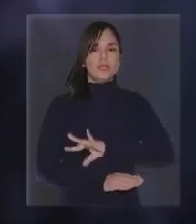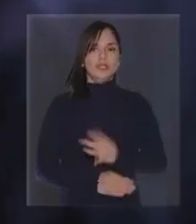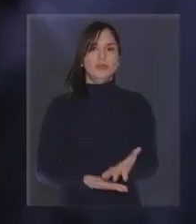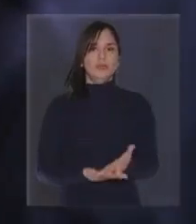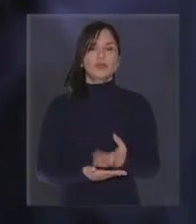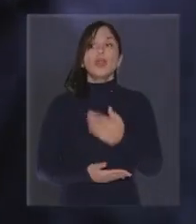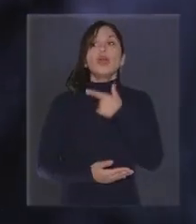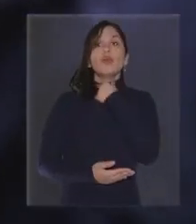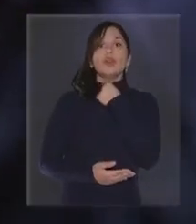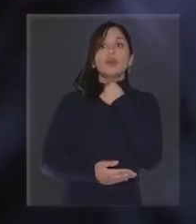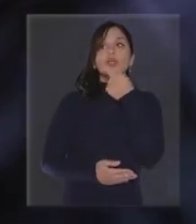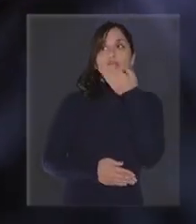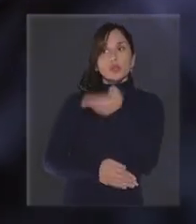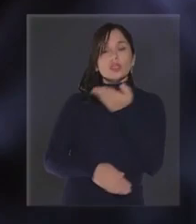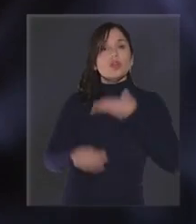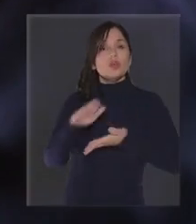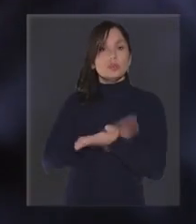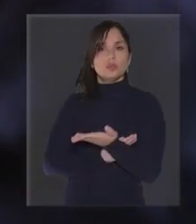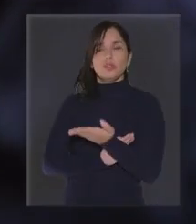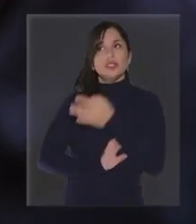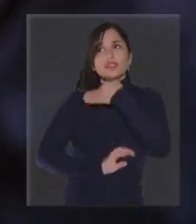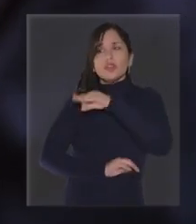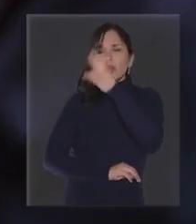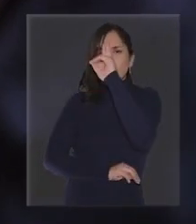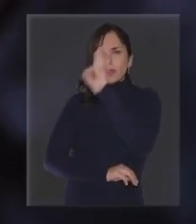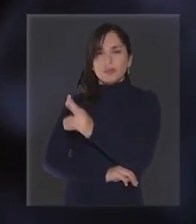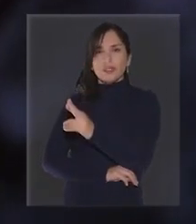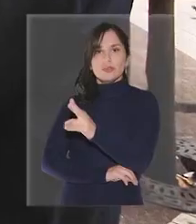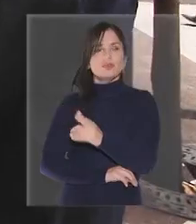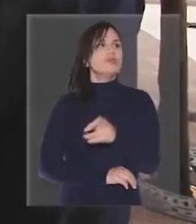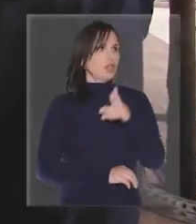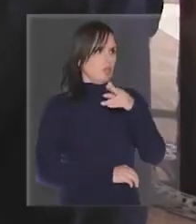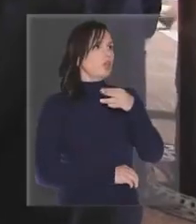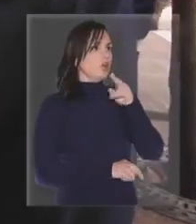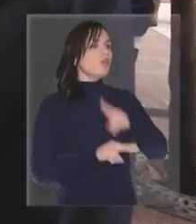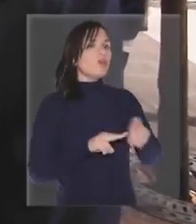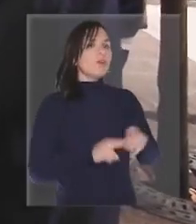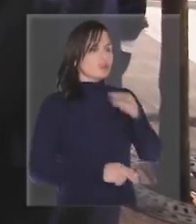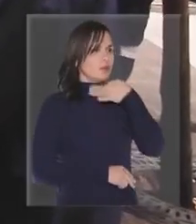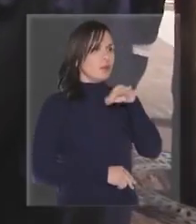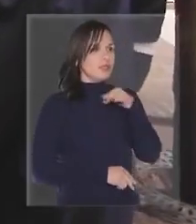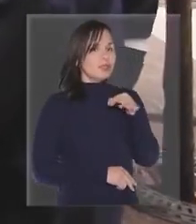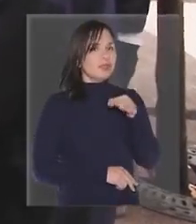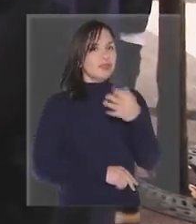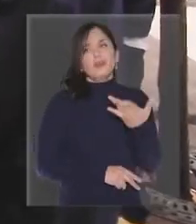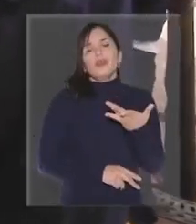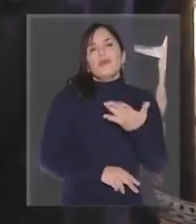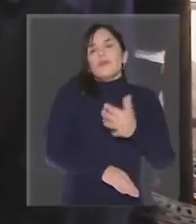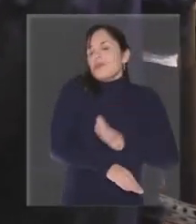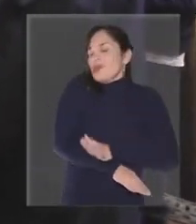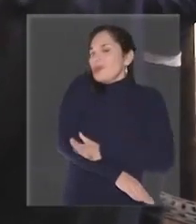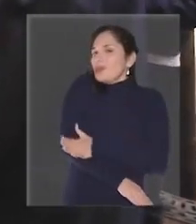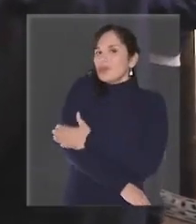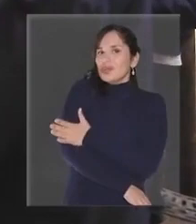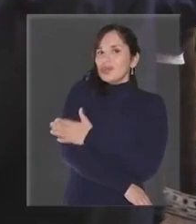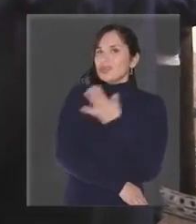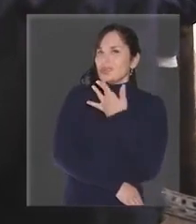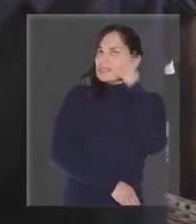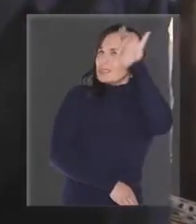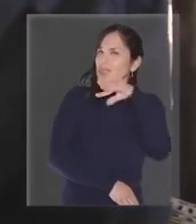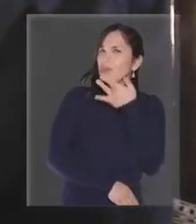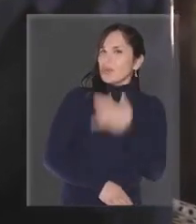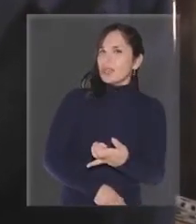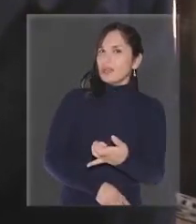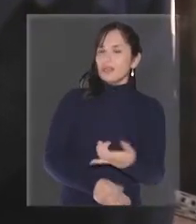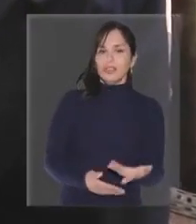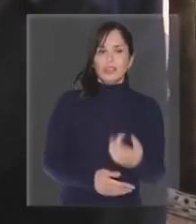que usted lo propusiera, señor Osandón, se lo digo con mucho respeto. Vamos a hablar de ellos. Estoy de piel un poco y me emociono. ¿Pero sabe por qué?